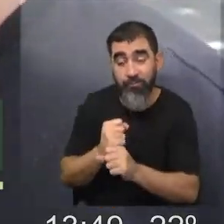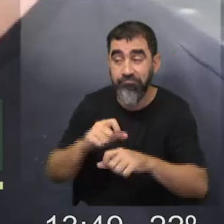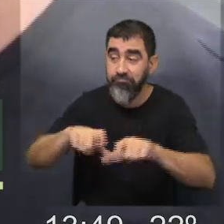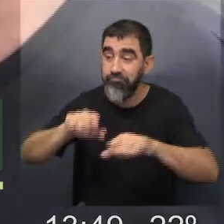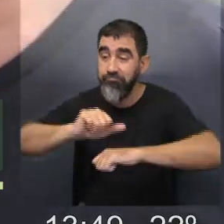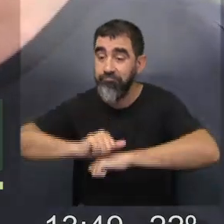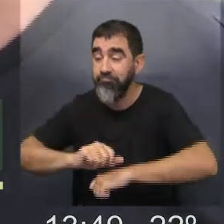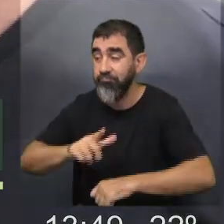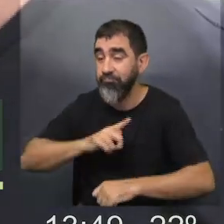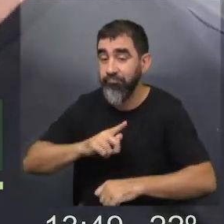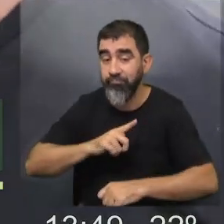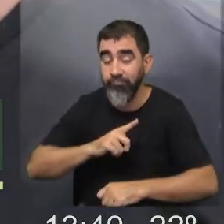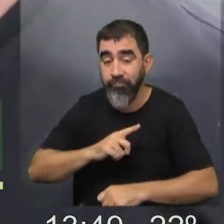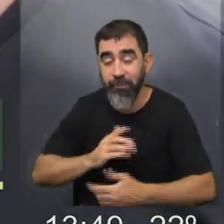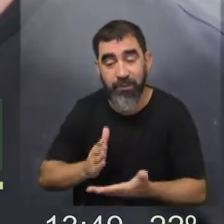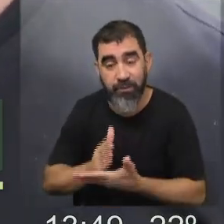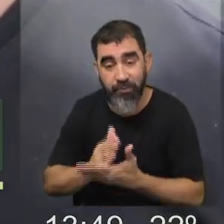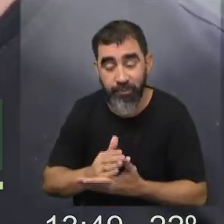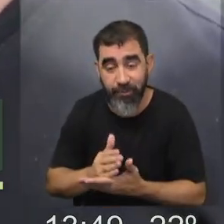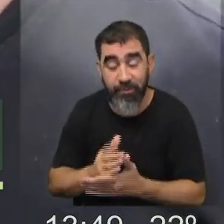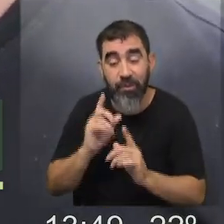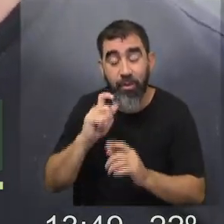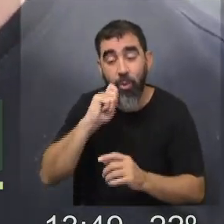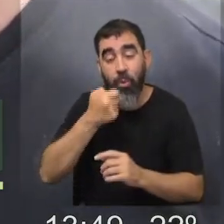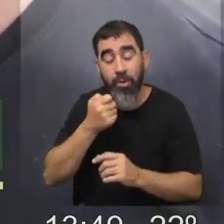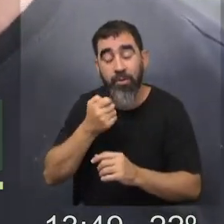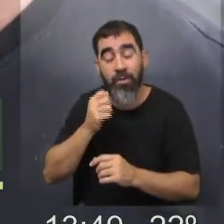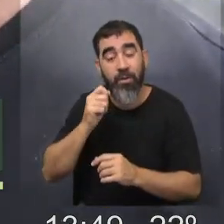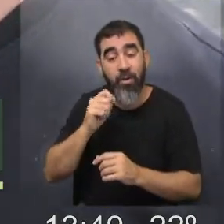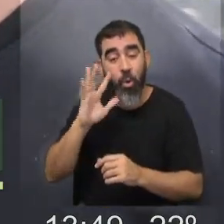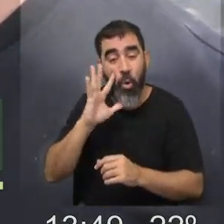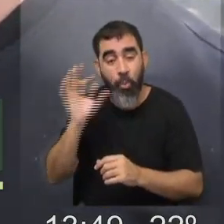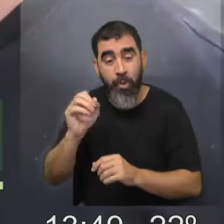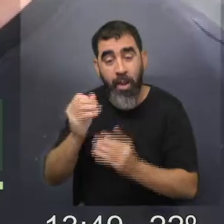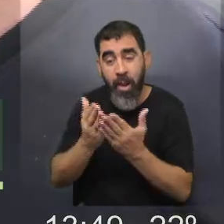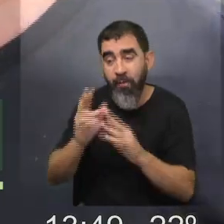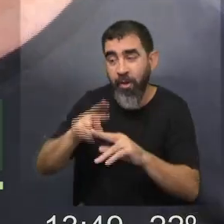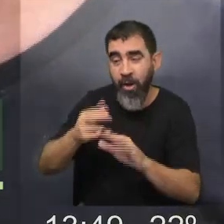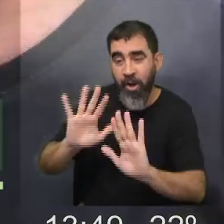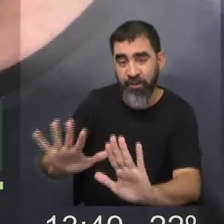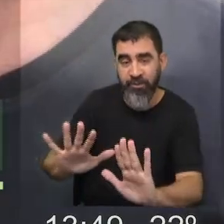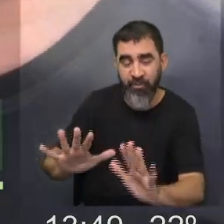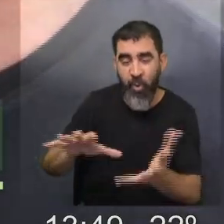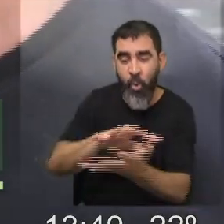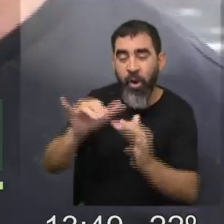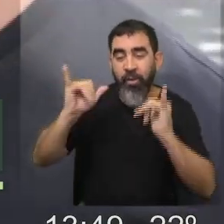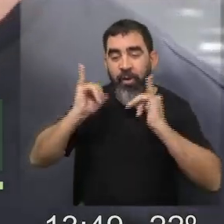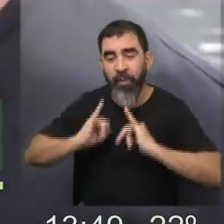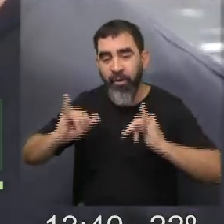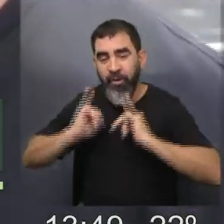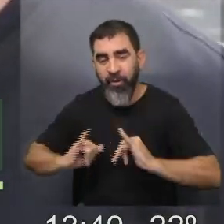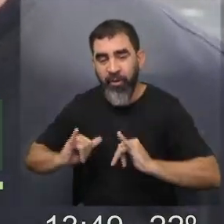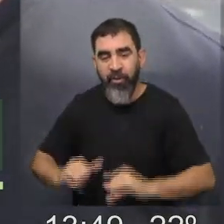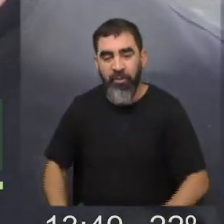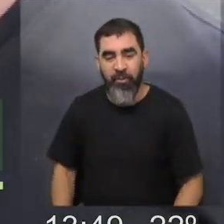mostrador y metidos en nuestras librerías, ver esa oportunidad en la que la librería vuelve a ser eso, vuelve a ser un lugar de paseo,